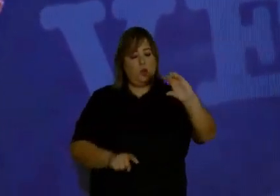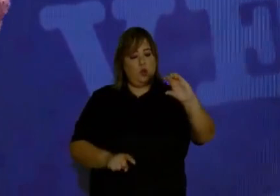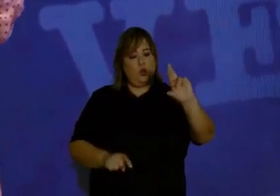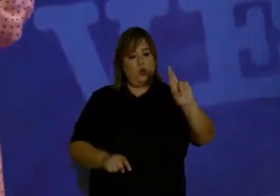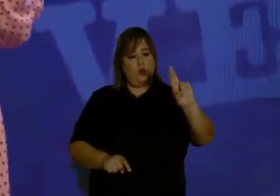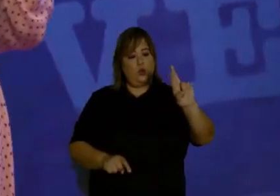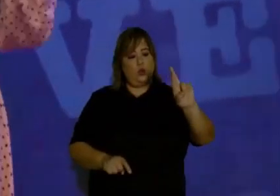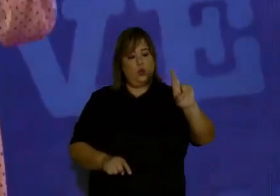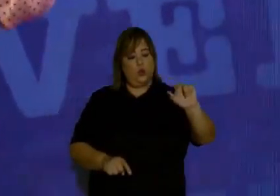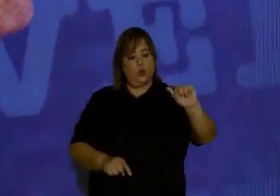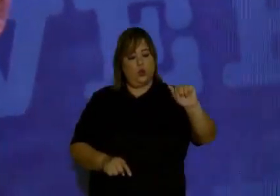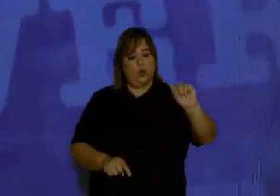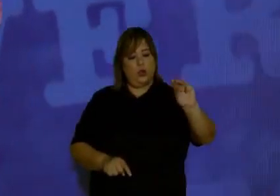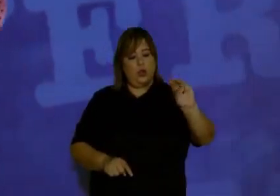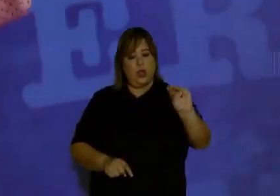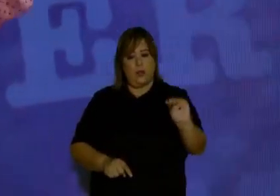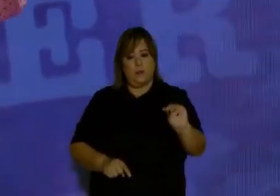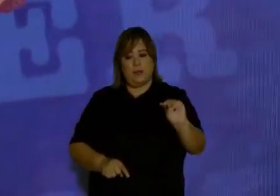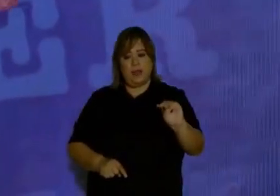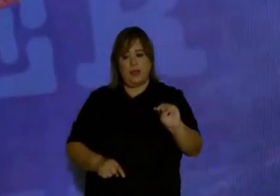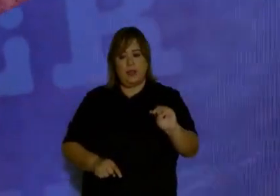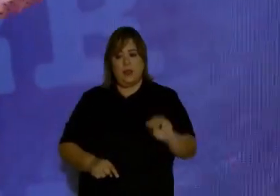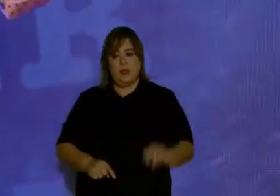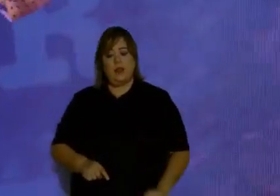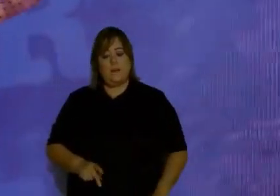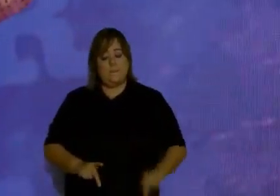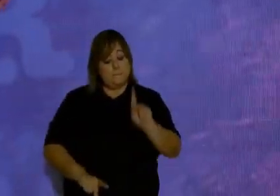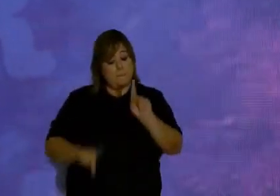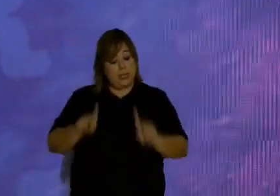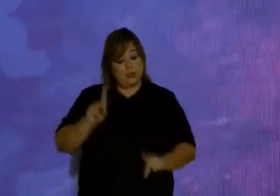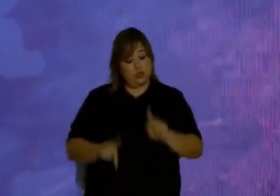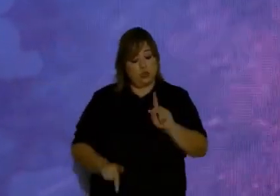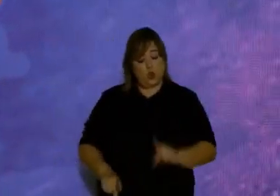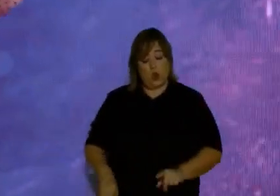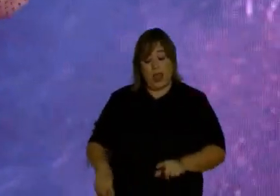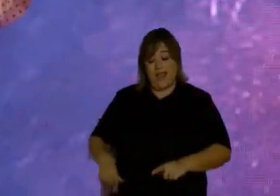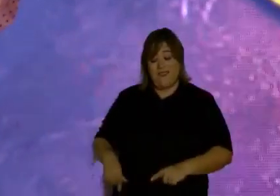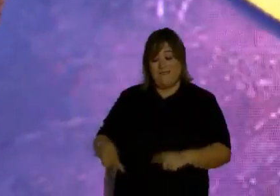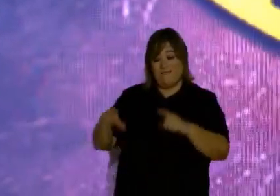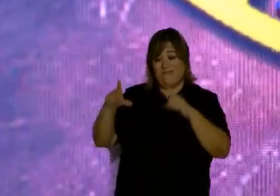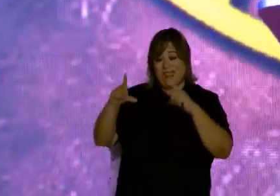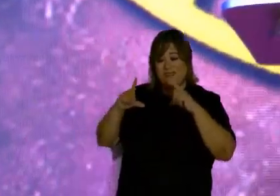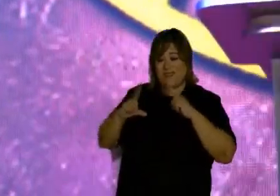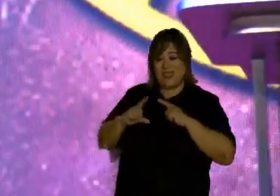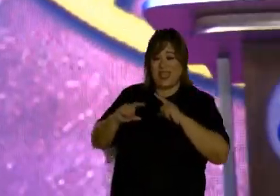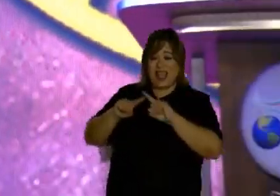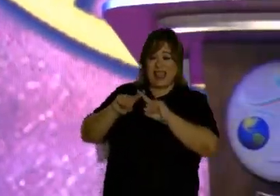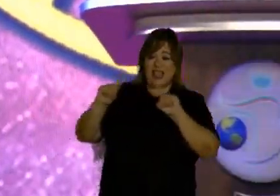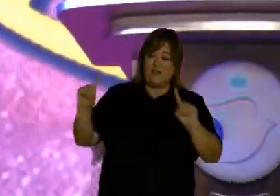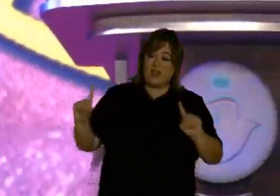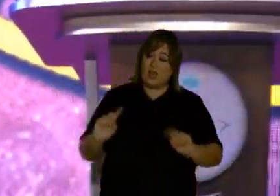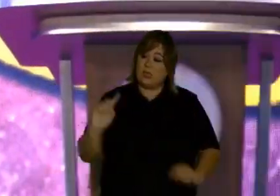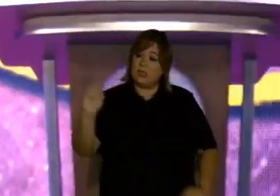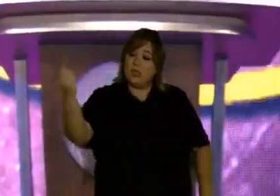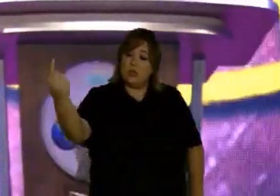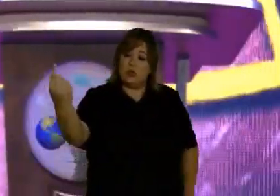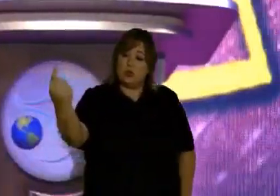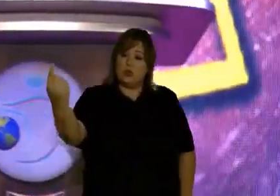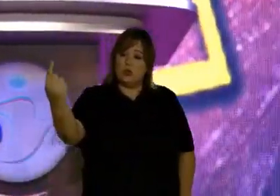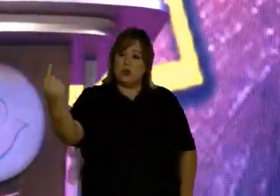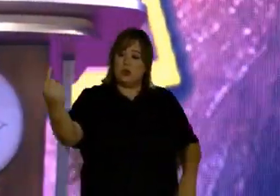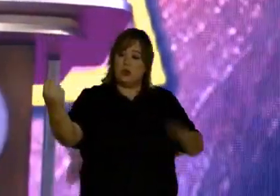de gente, que era muy gente muy aparte, muy distinta, con unos comportamientos diferentes, porque eran, digamos,